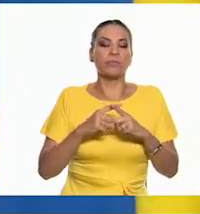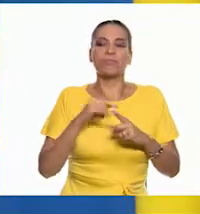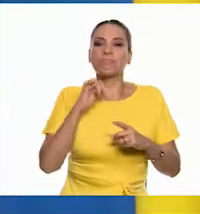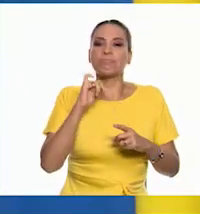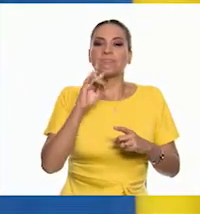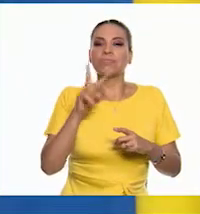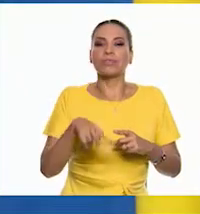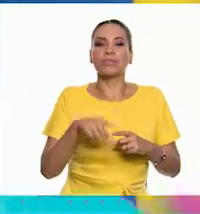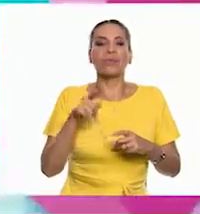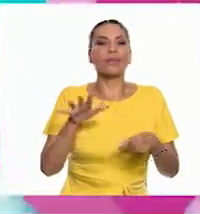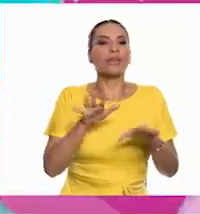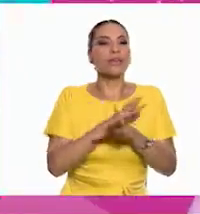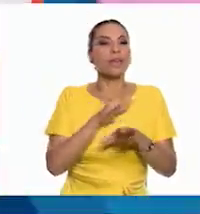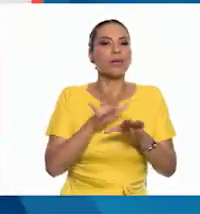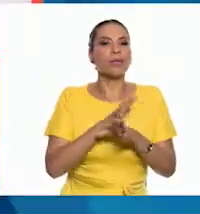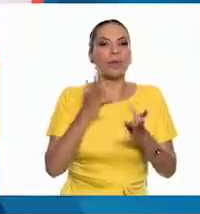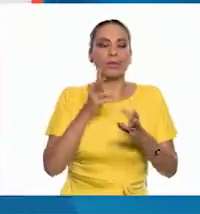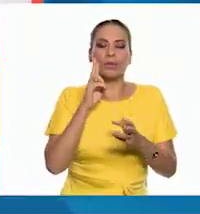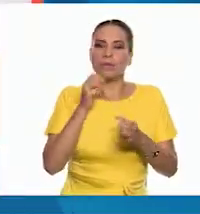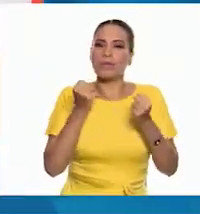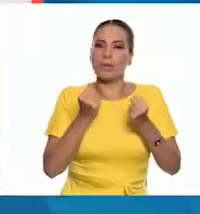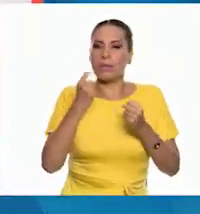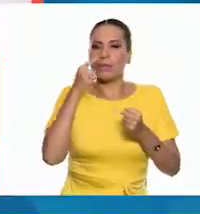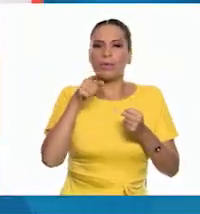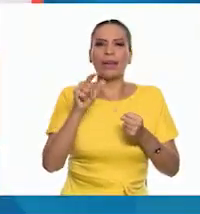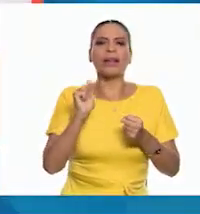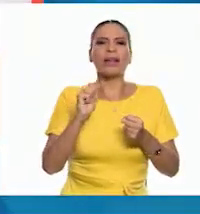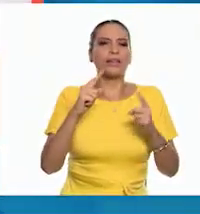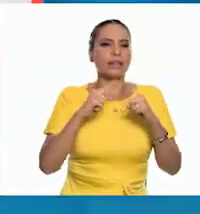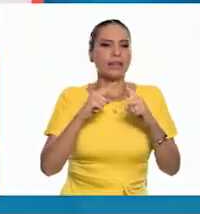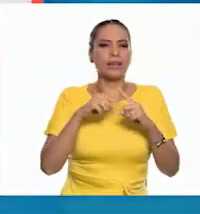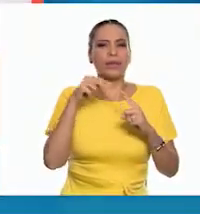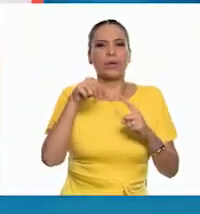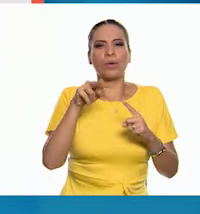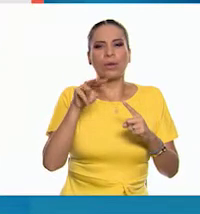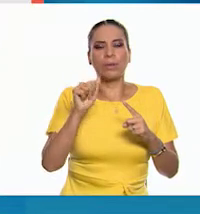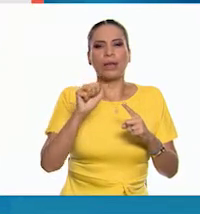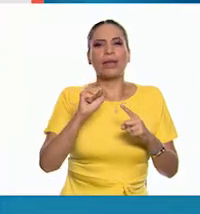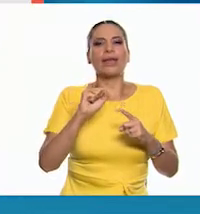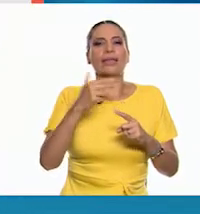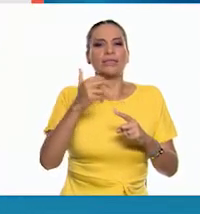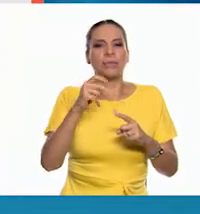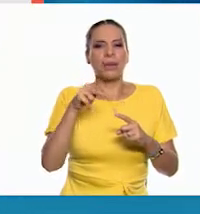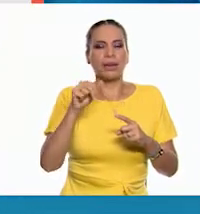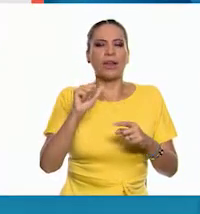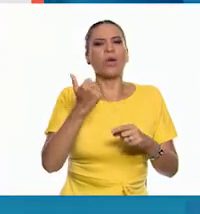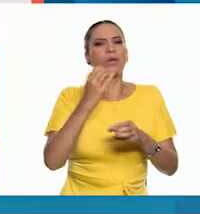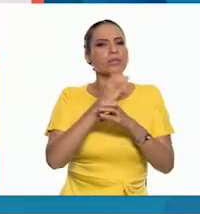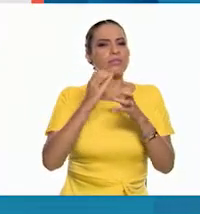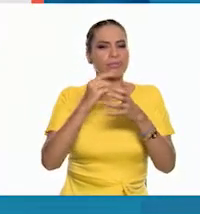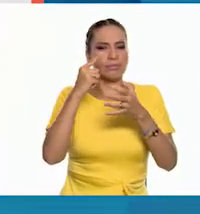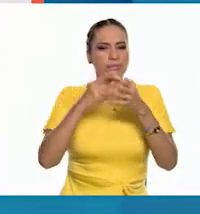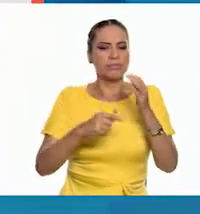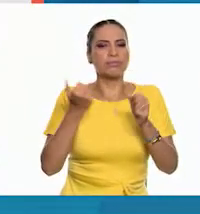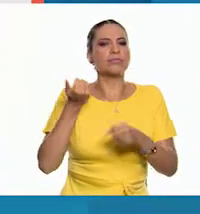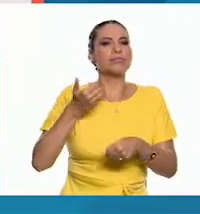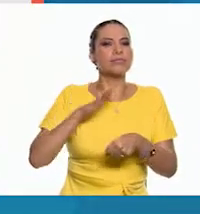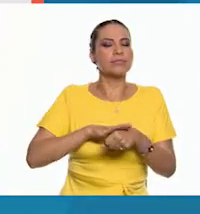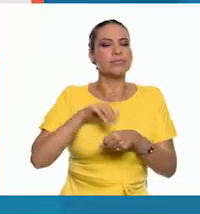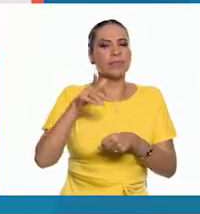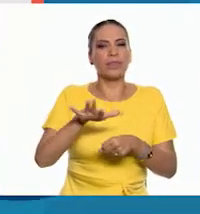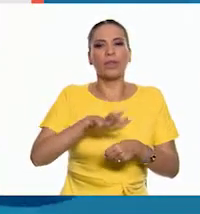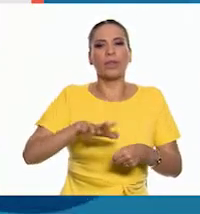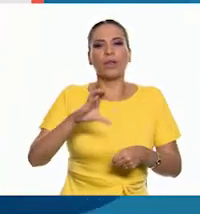Así es, las reformas fueron un golpe para la Iglesia novohispana, pero también impactaron otros aspectos de la administración